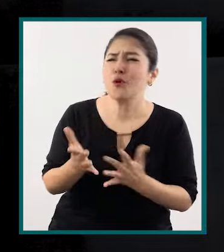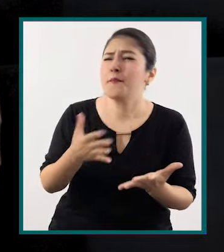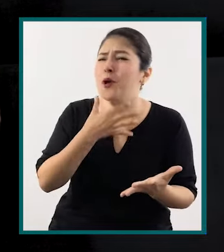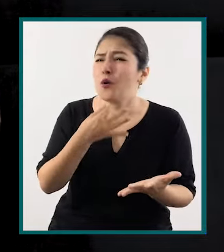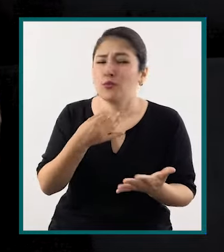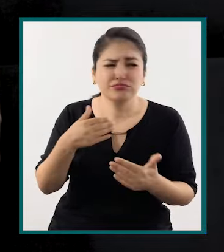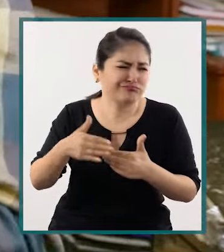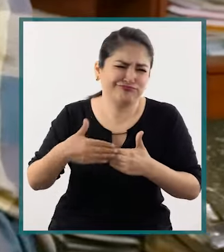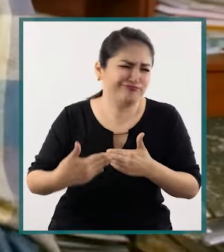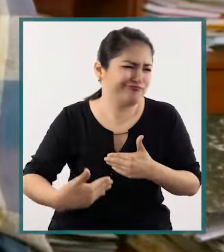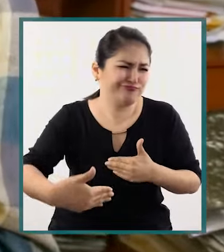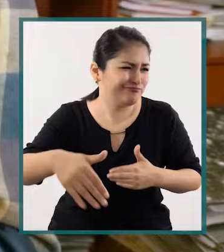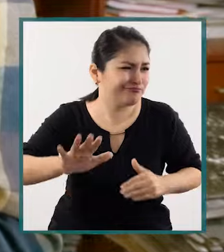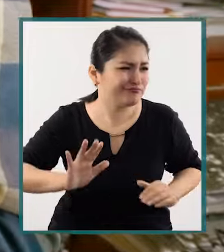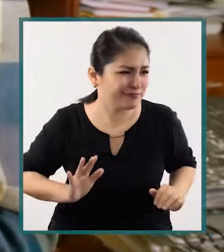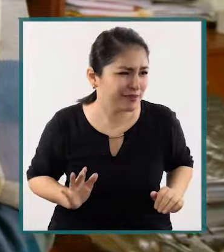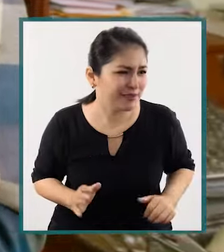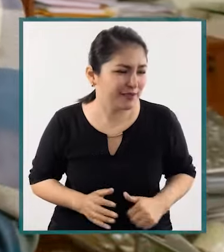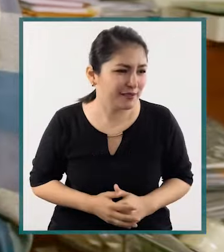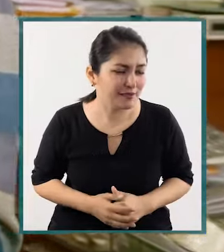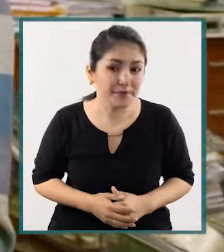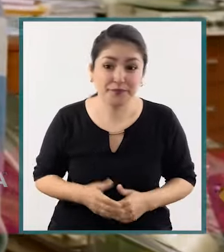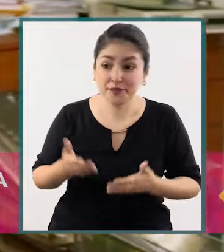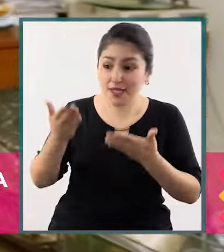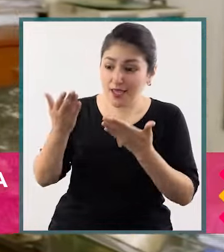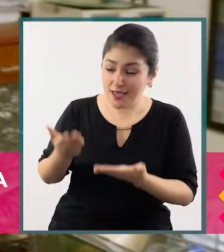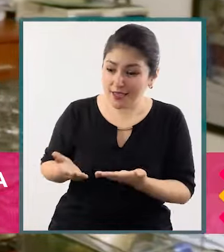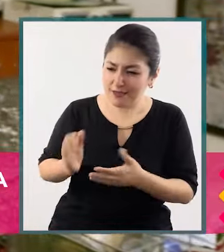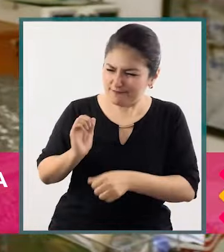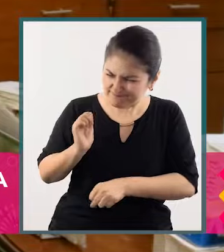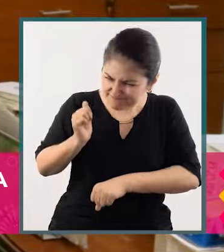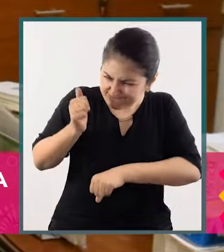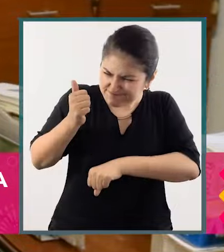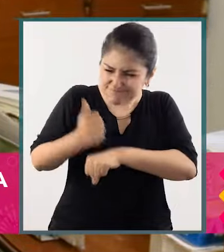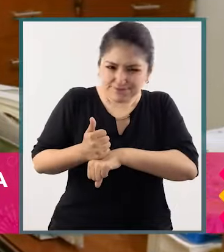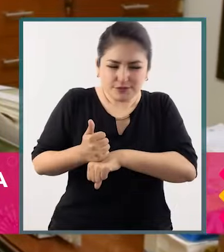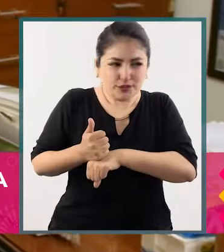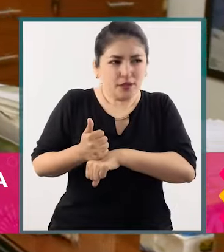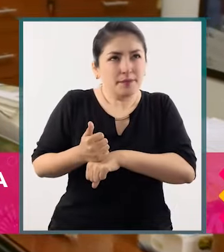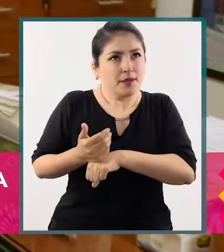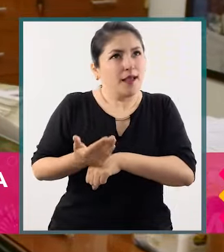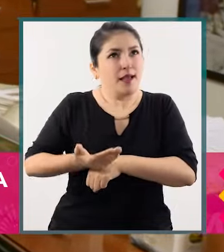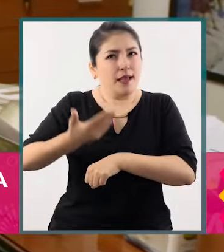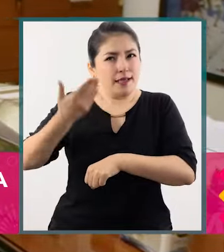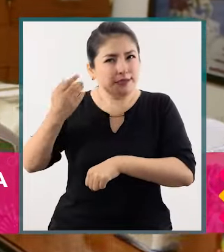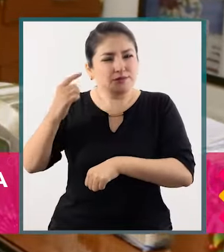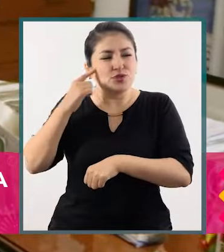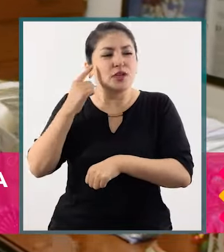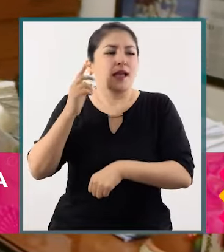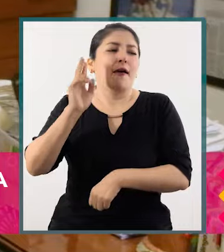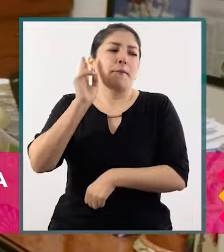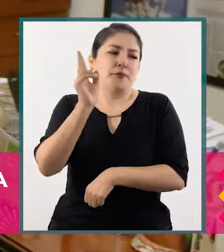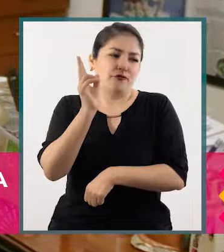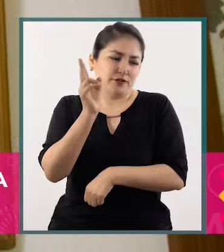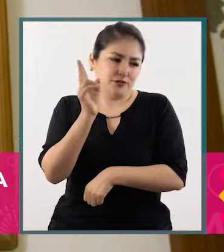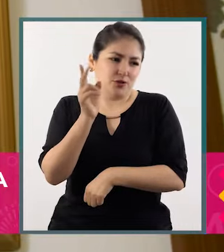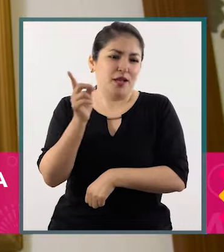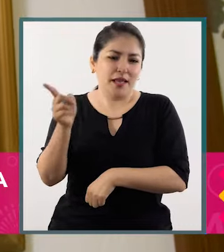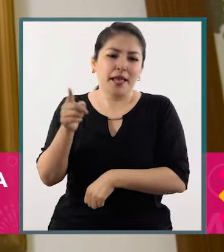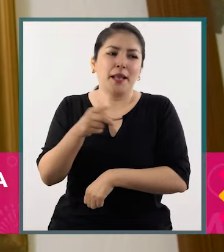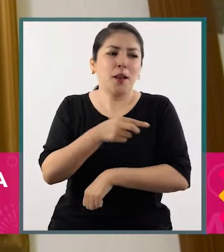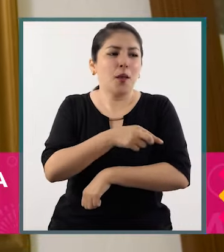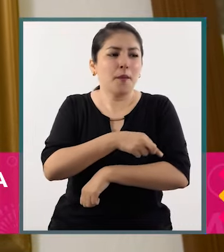seguirán gustando. Don Jorge fundó Los Mirlos, pero antes de hacerlo, se dedicó a la docencia.